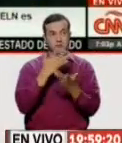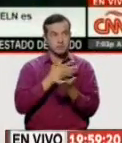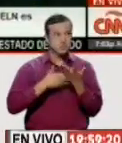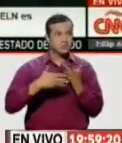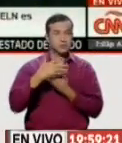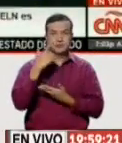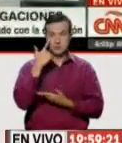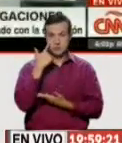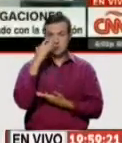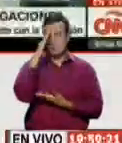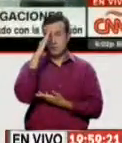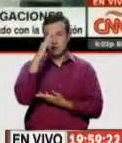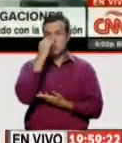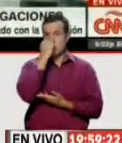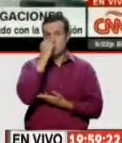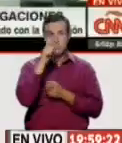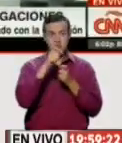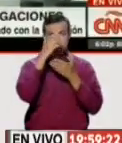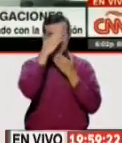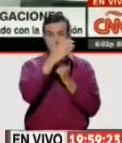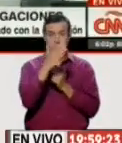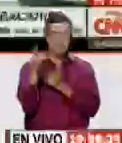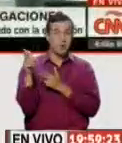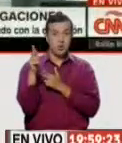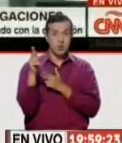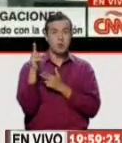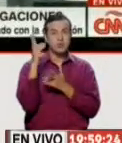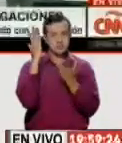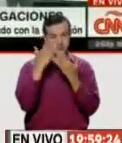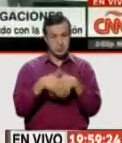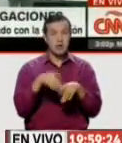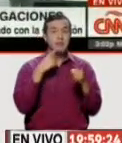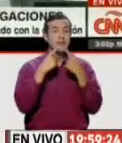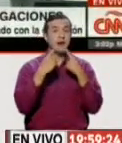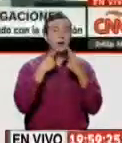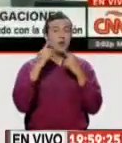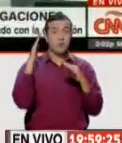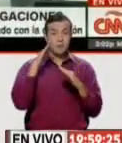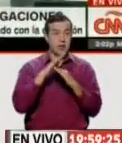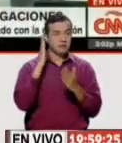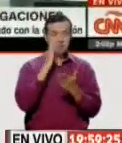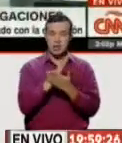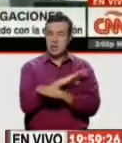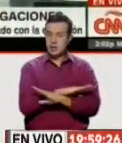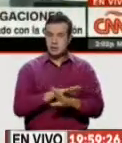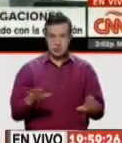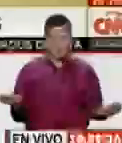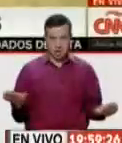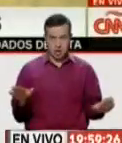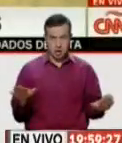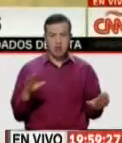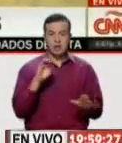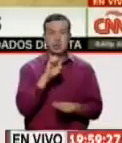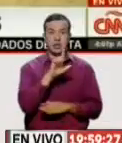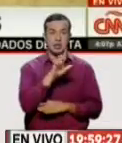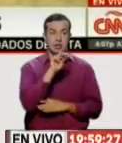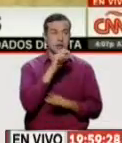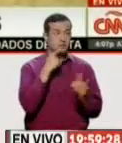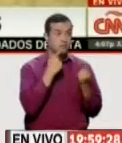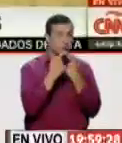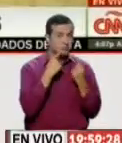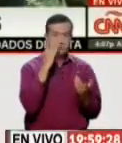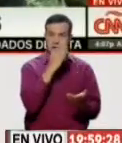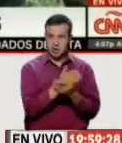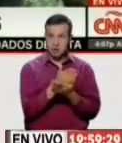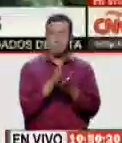circulares rojas de Interpol para los guerrilleros y se daría por finalizado el diálogo en busca de un acuerdo de paz con el ELN. Duque